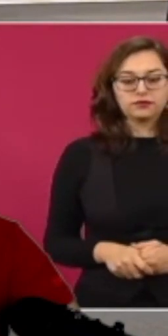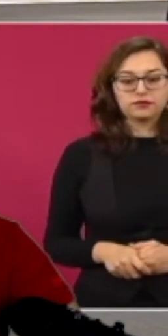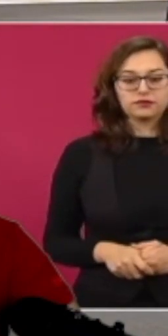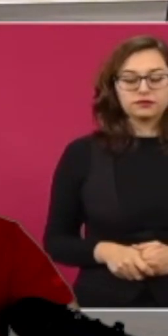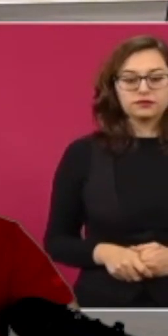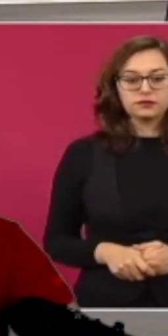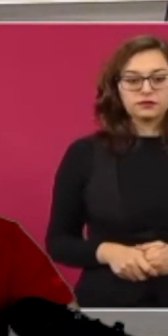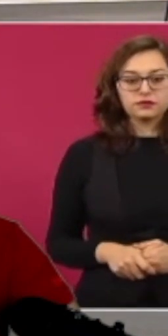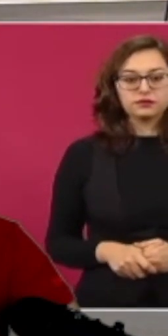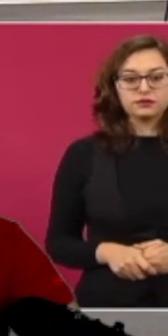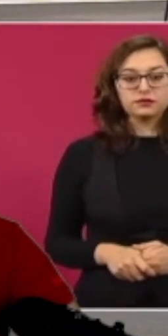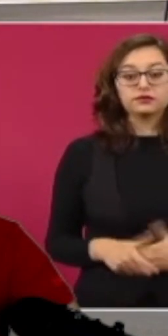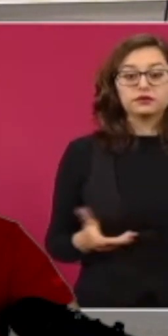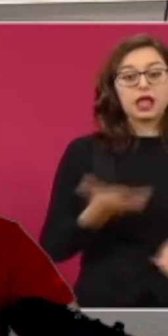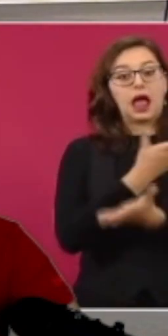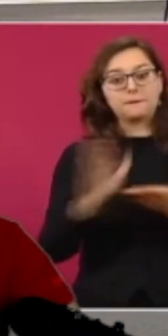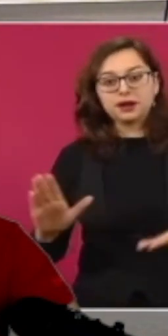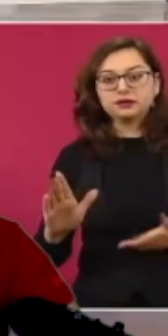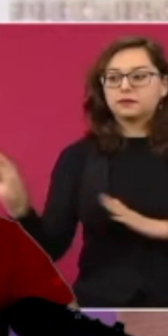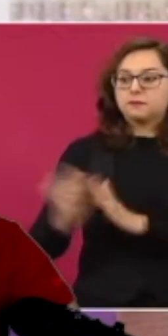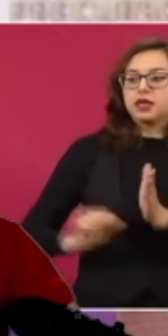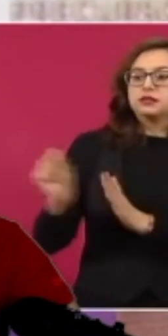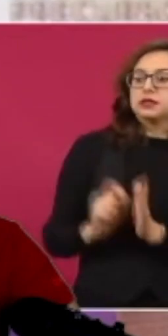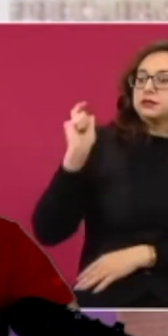Aparte de los sueldos.